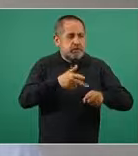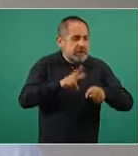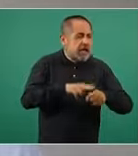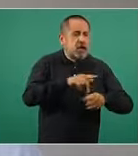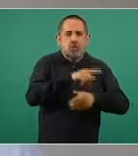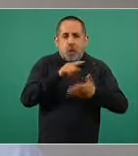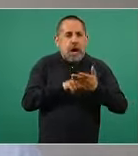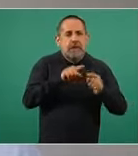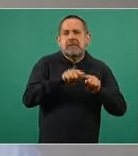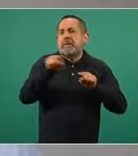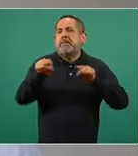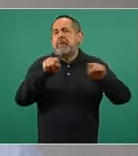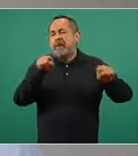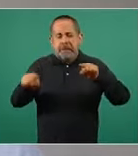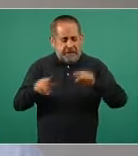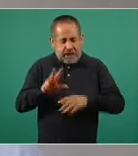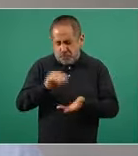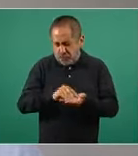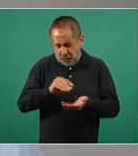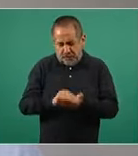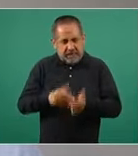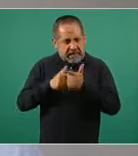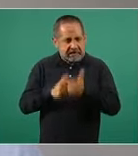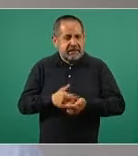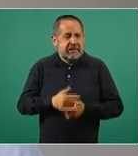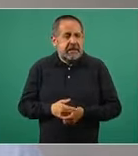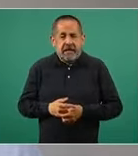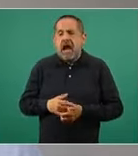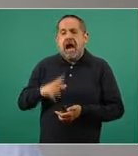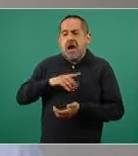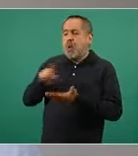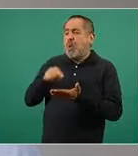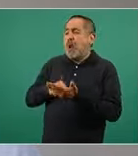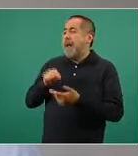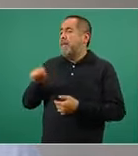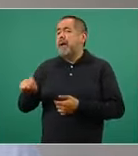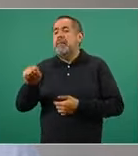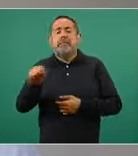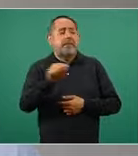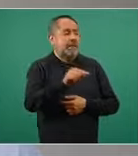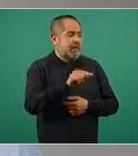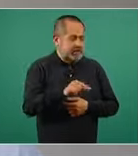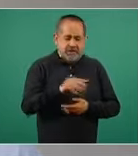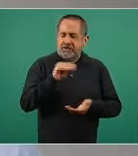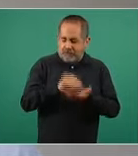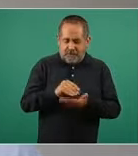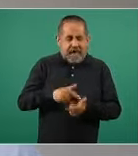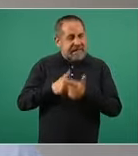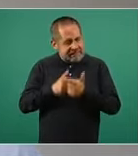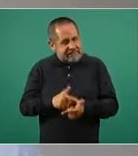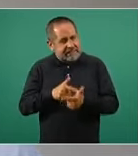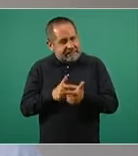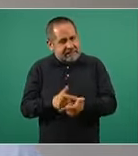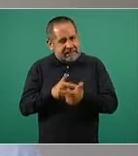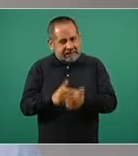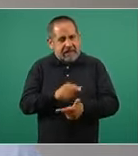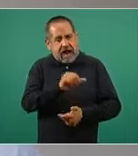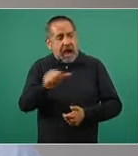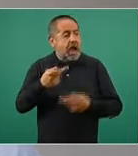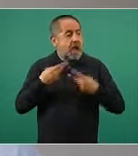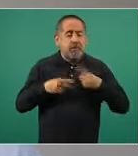unidades de salud y otros también tipos de puntos de vacunación en donde se continúa vacunando a la